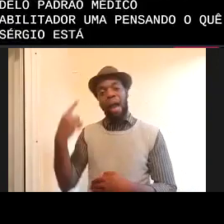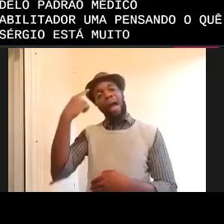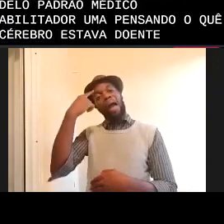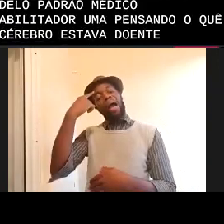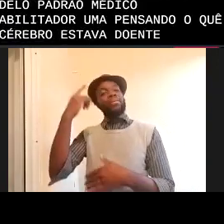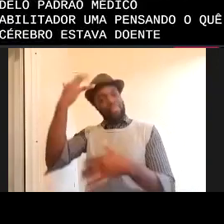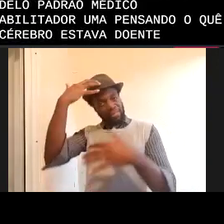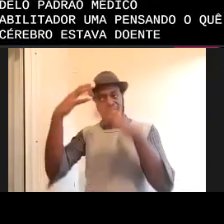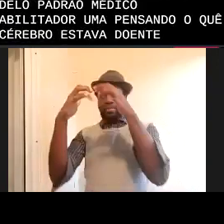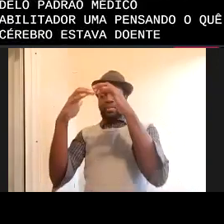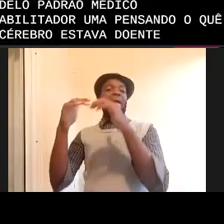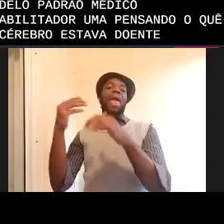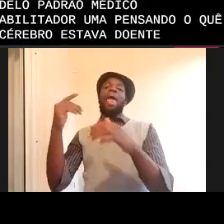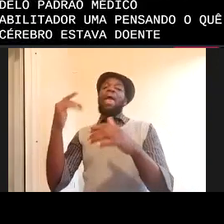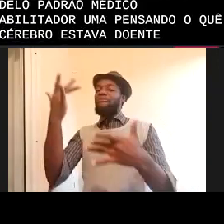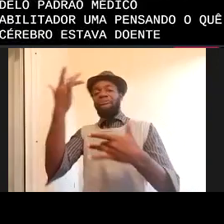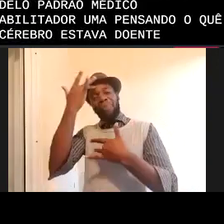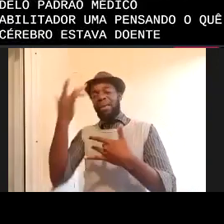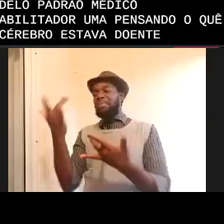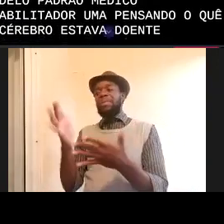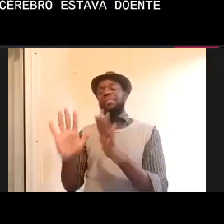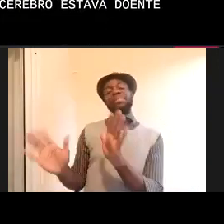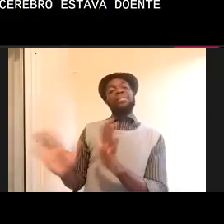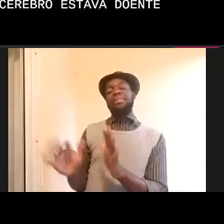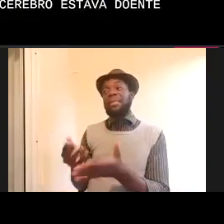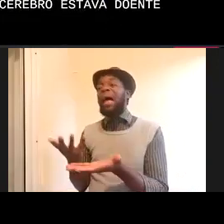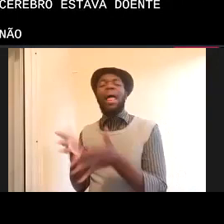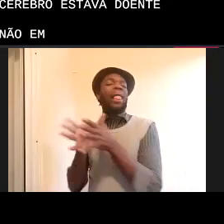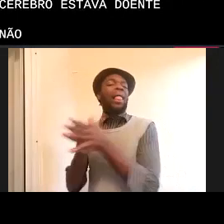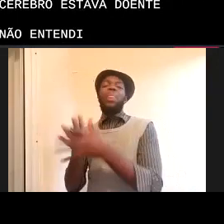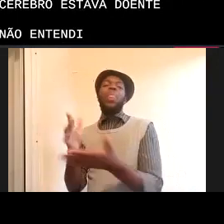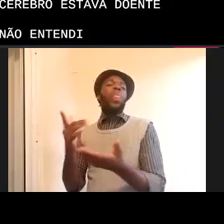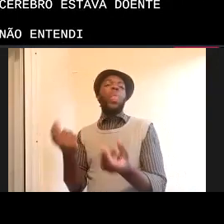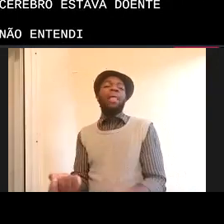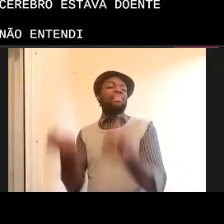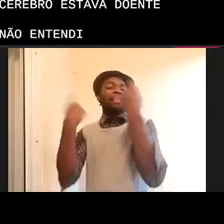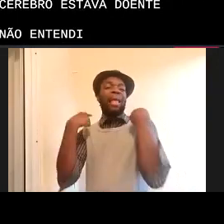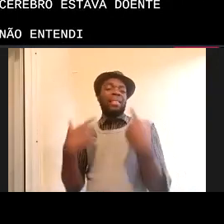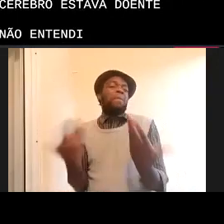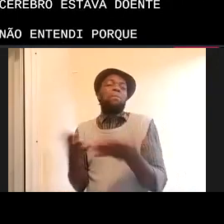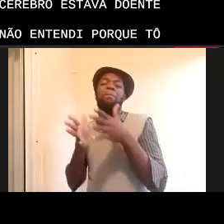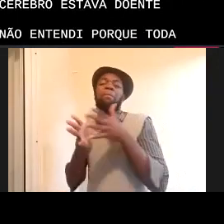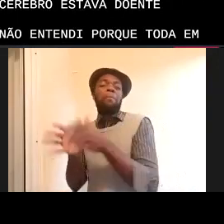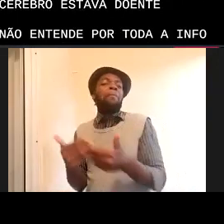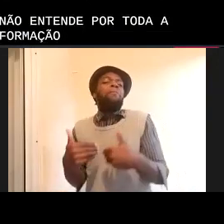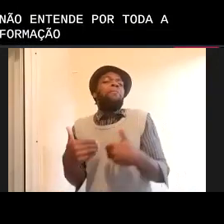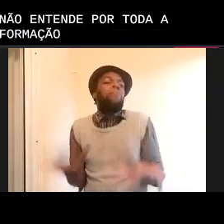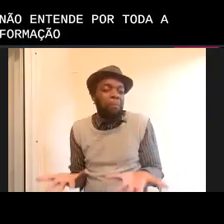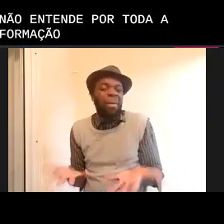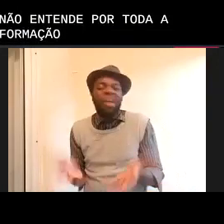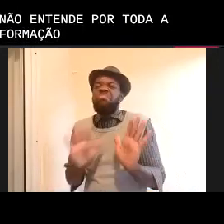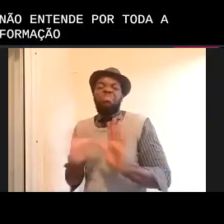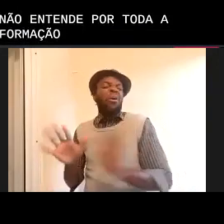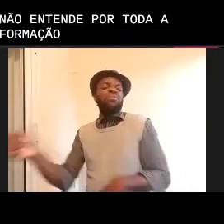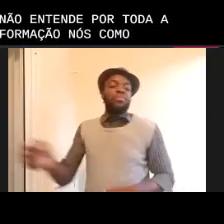intelectual y que no entiende, ¿verdad? Toda la información. A nosotros como madres y padres